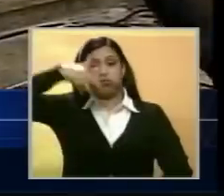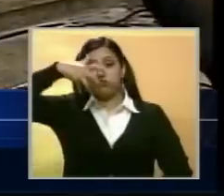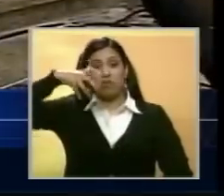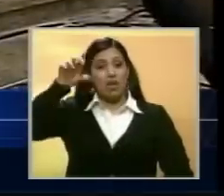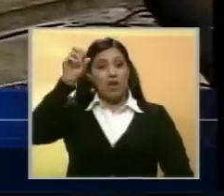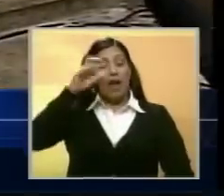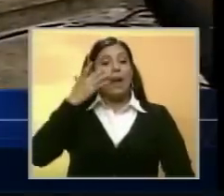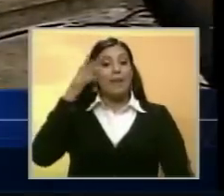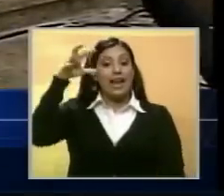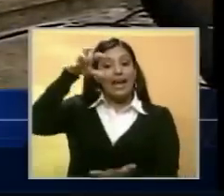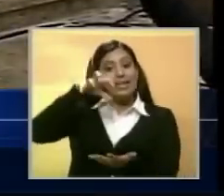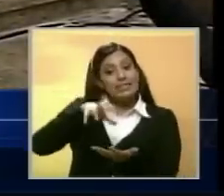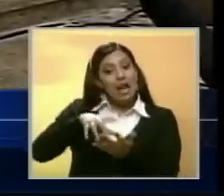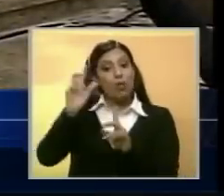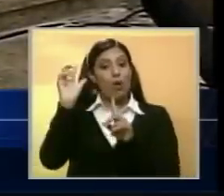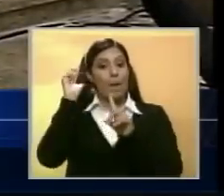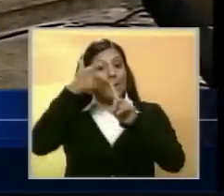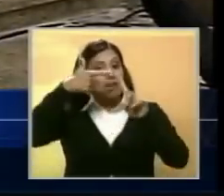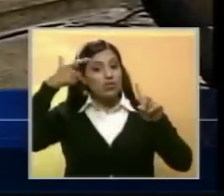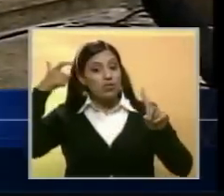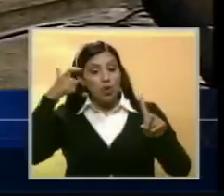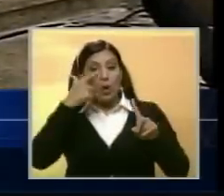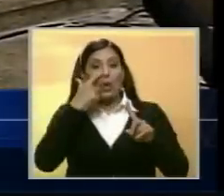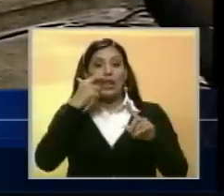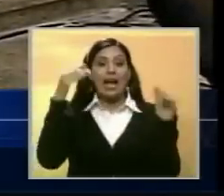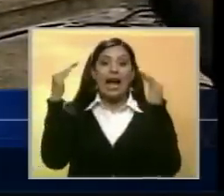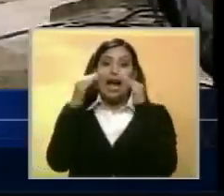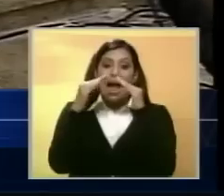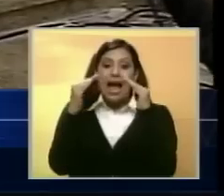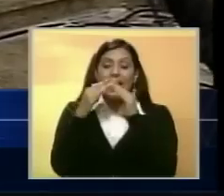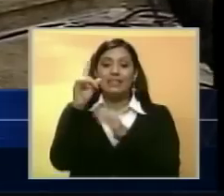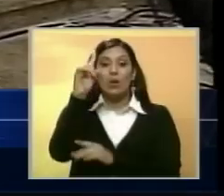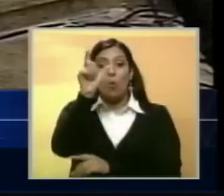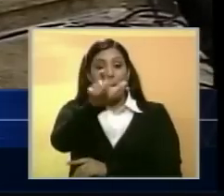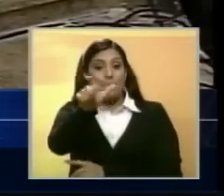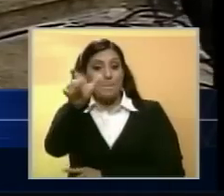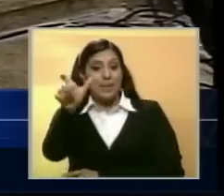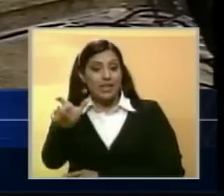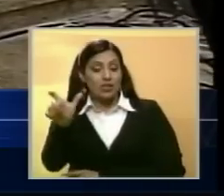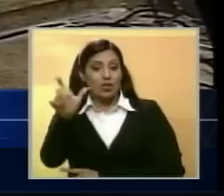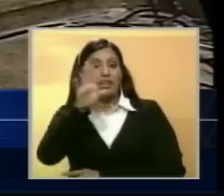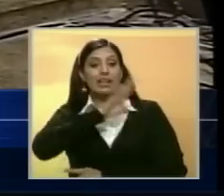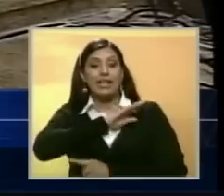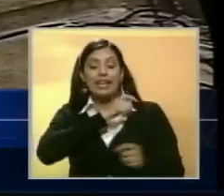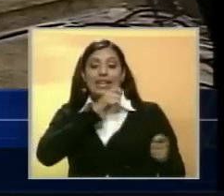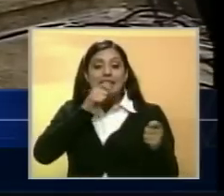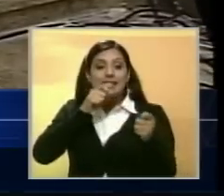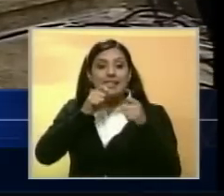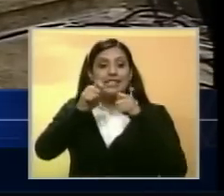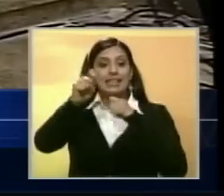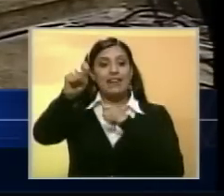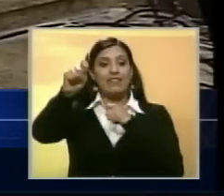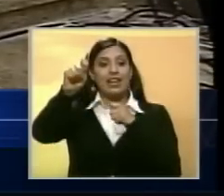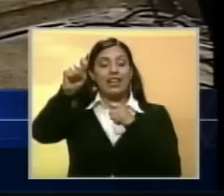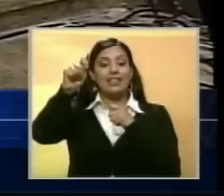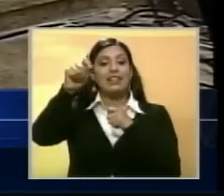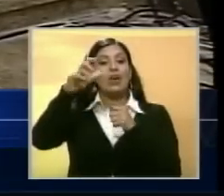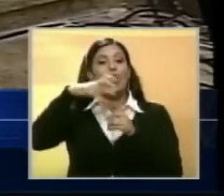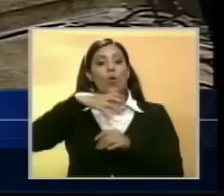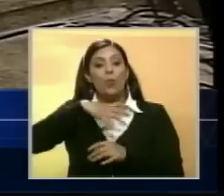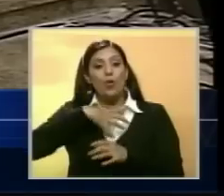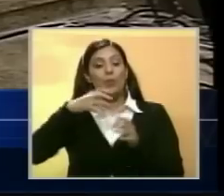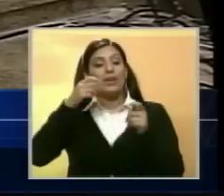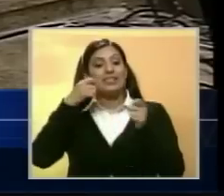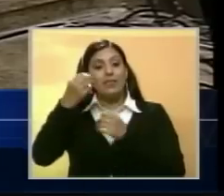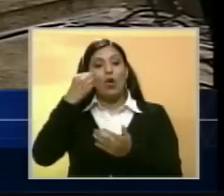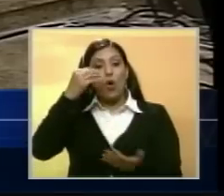el estado Amazonas, en la casa de una gente se le distribuye a través de los